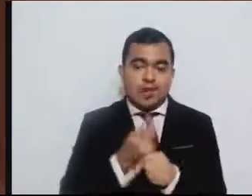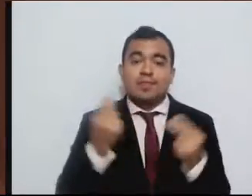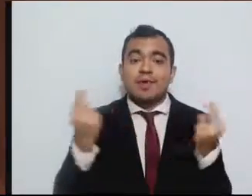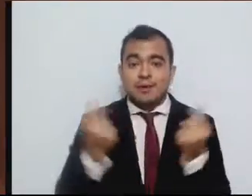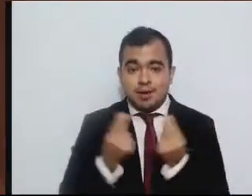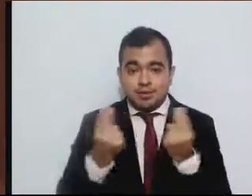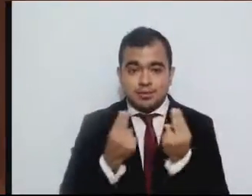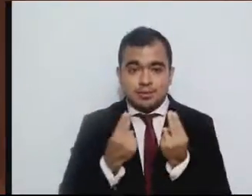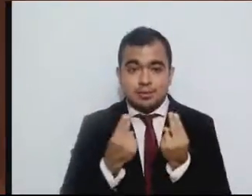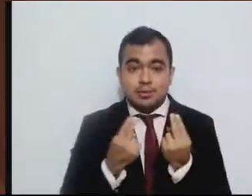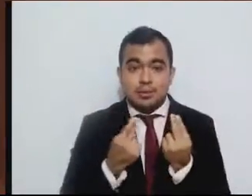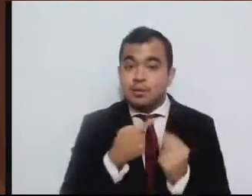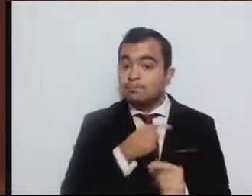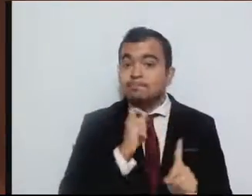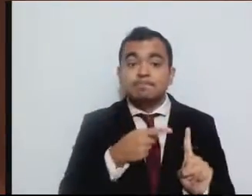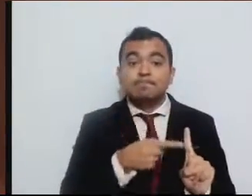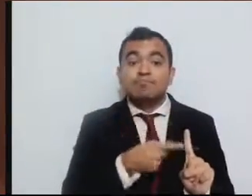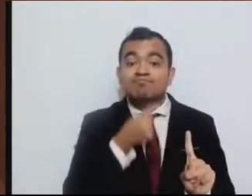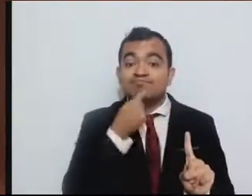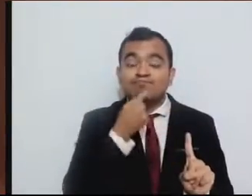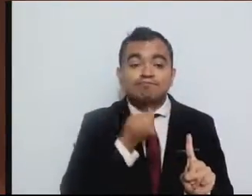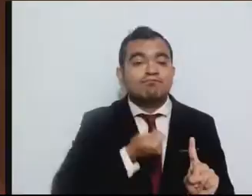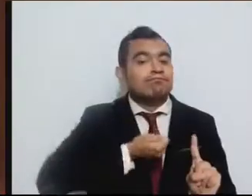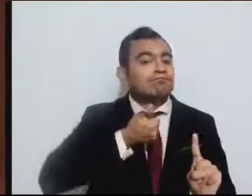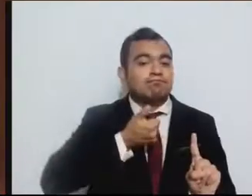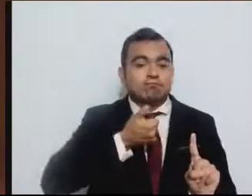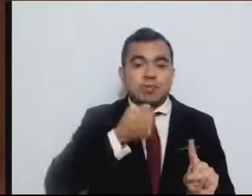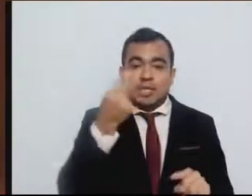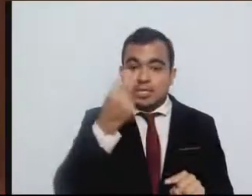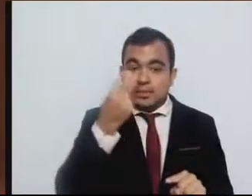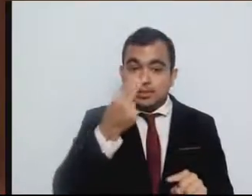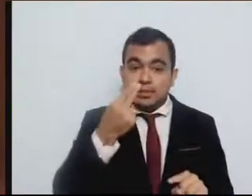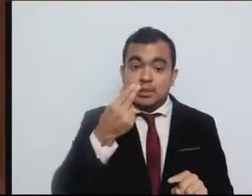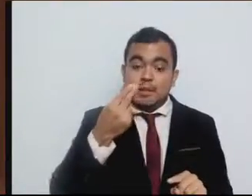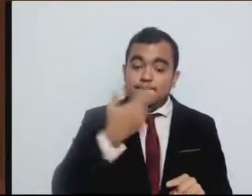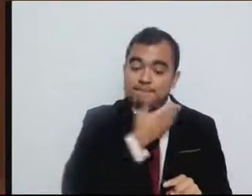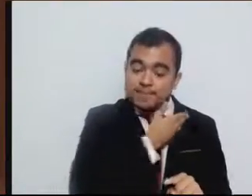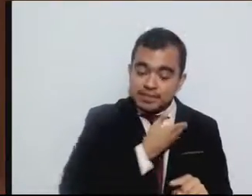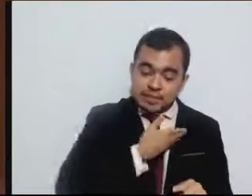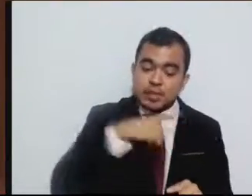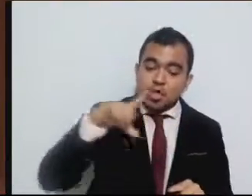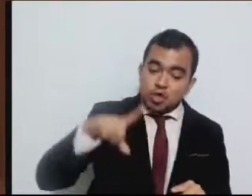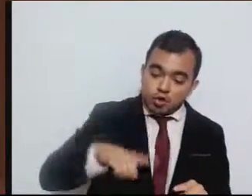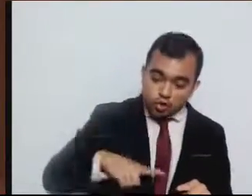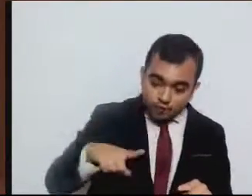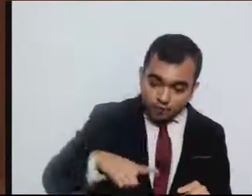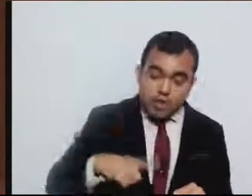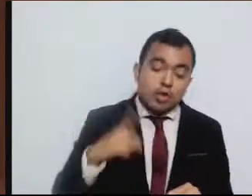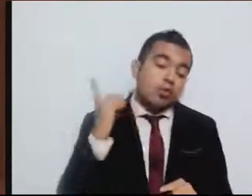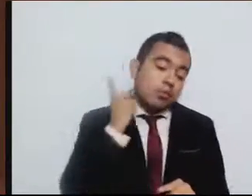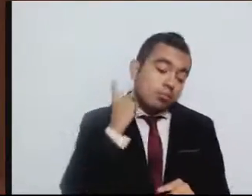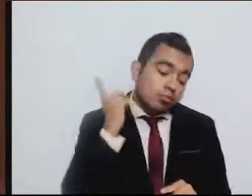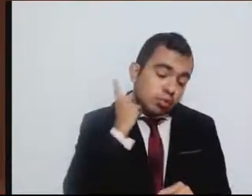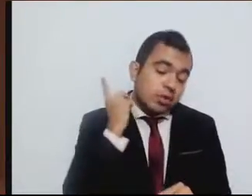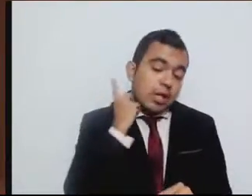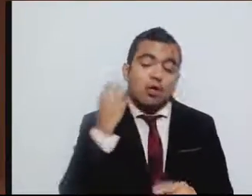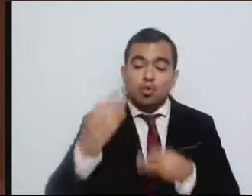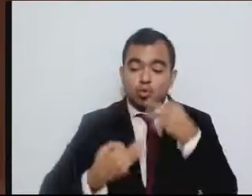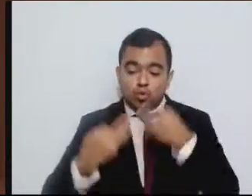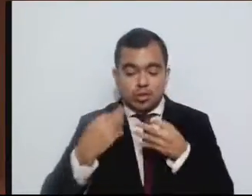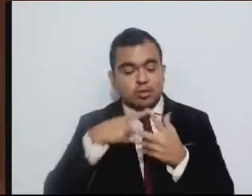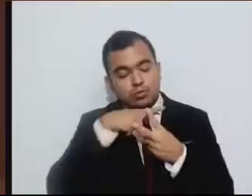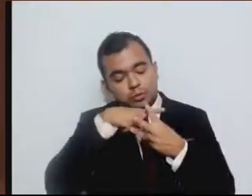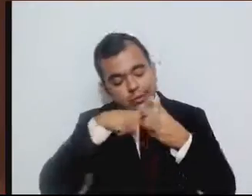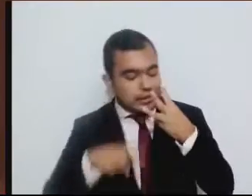primera infancia. Se necesita de los 3 órganos de gobierno y de familias responsables para hacer una